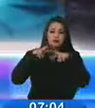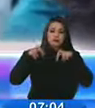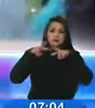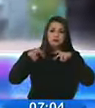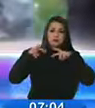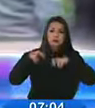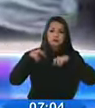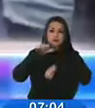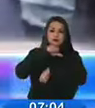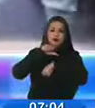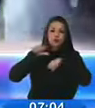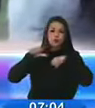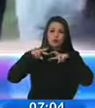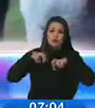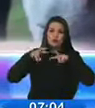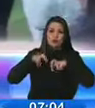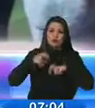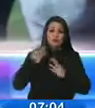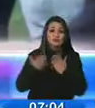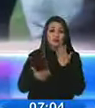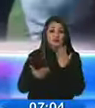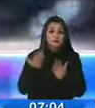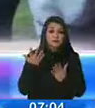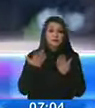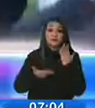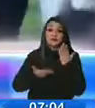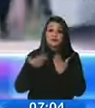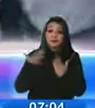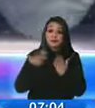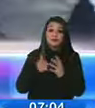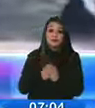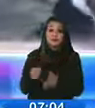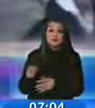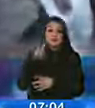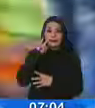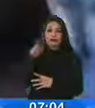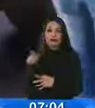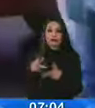autopsia y presumimos que se trataría del menor